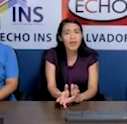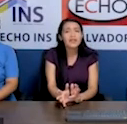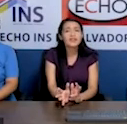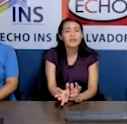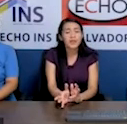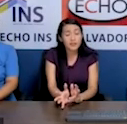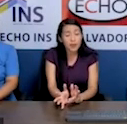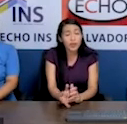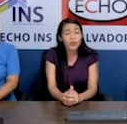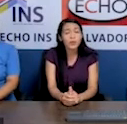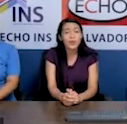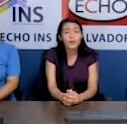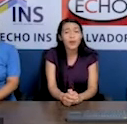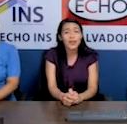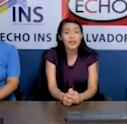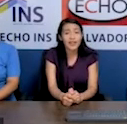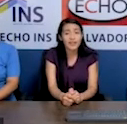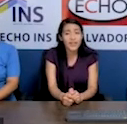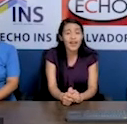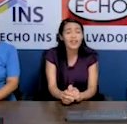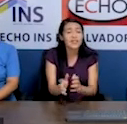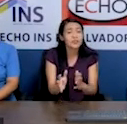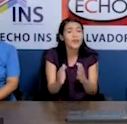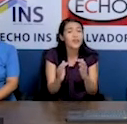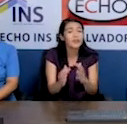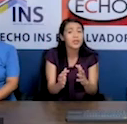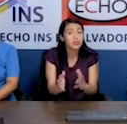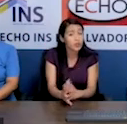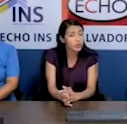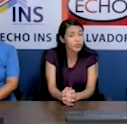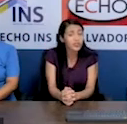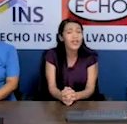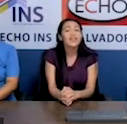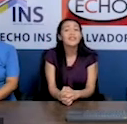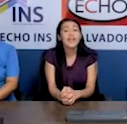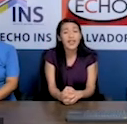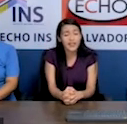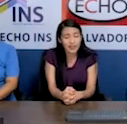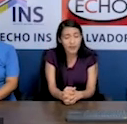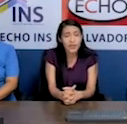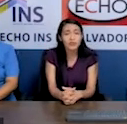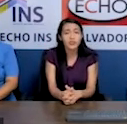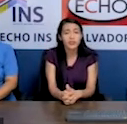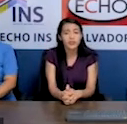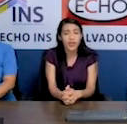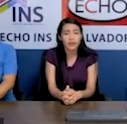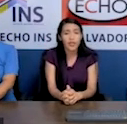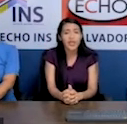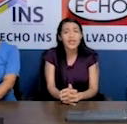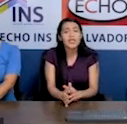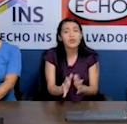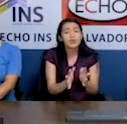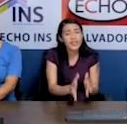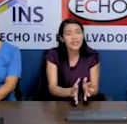más tempranas y se va a poder promover más la calidad de vida, y esto va a reducir los costos de tratamientos